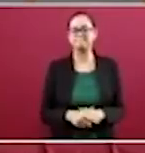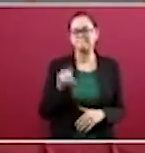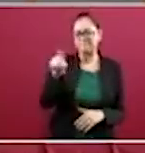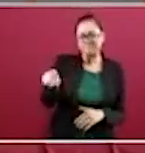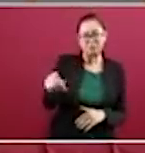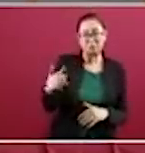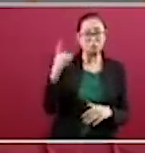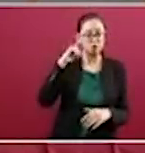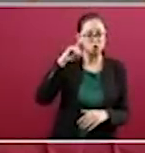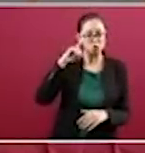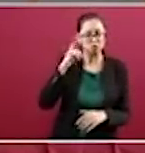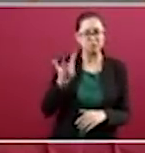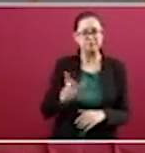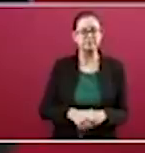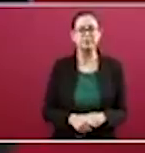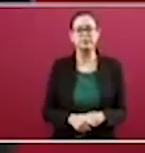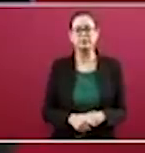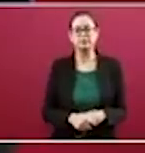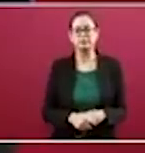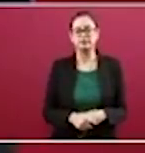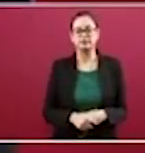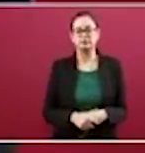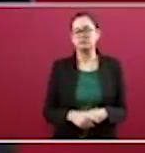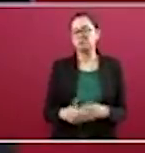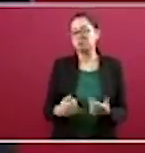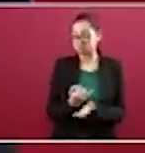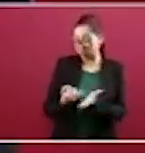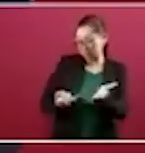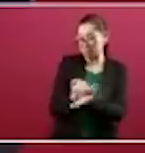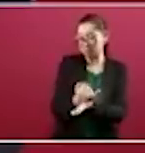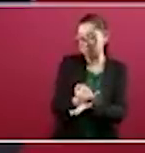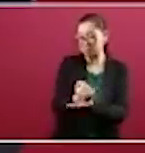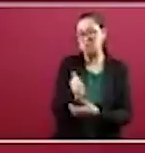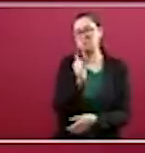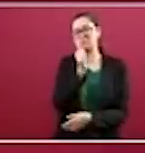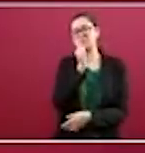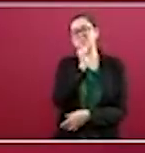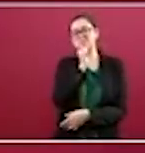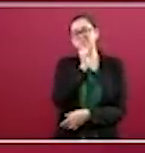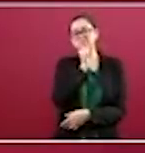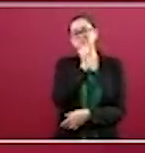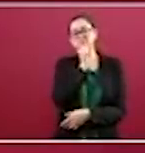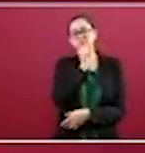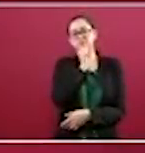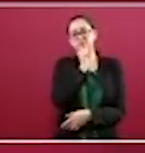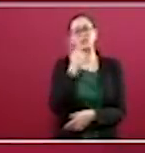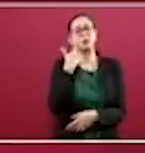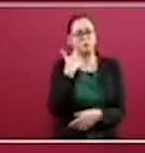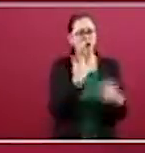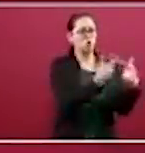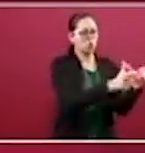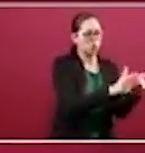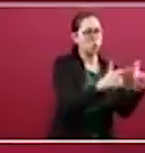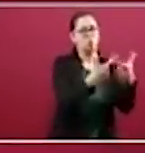No está decidido eso, estamos creando grupos para analizar cada una de las